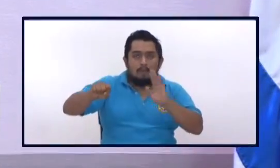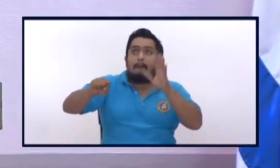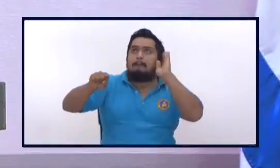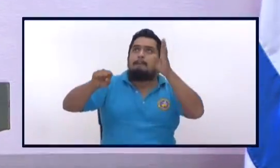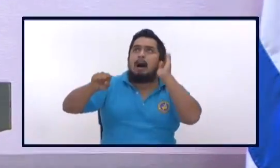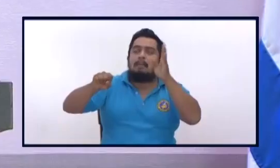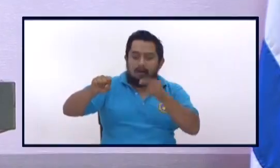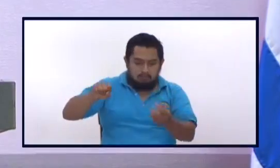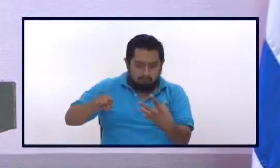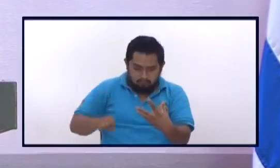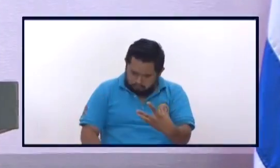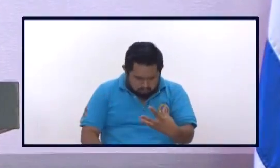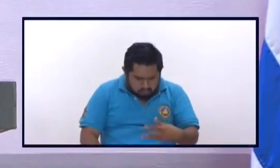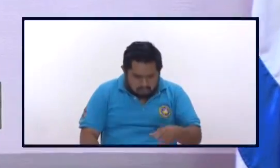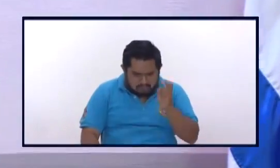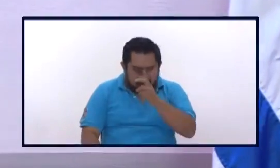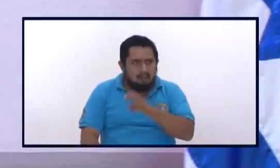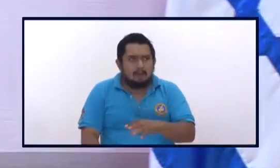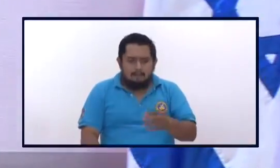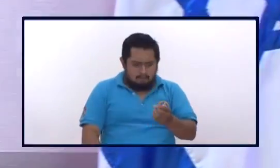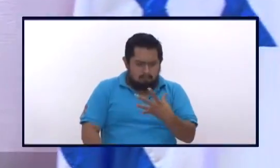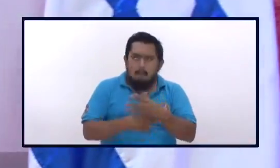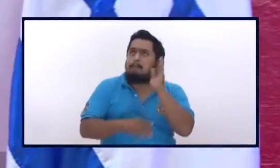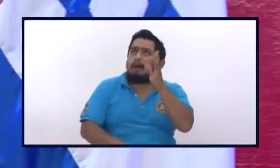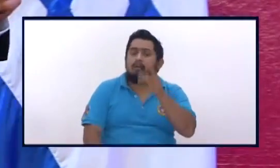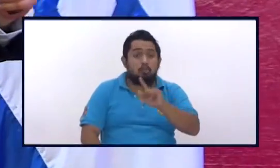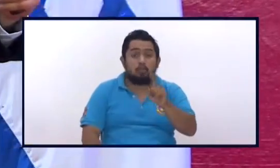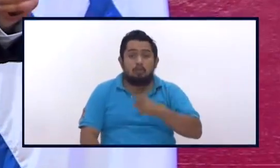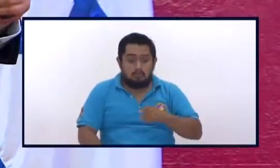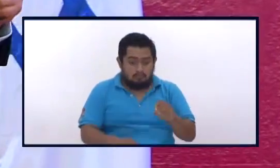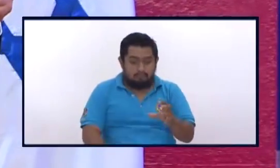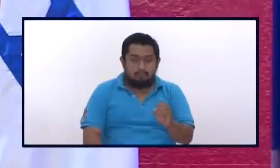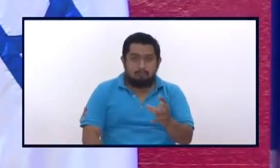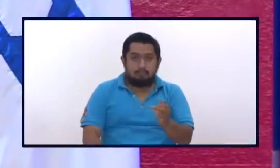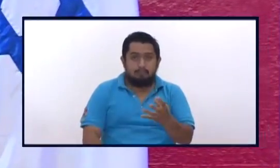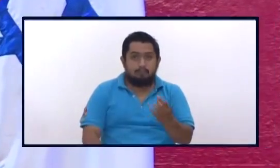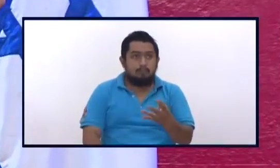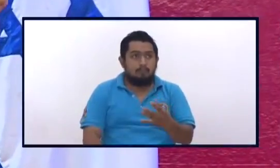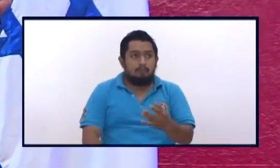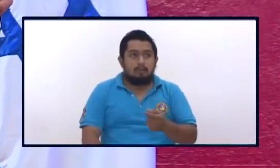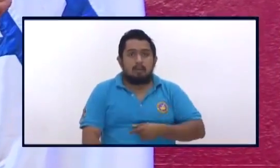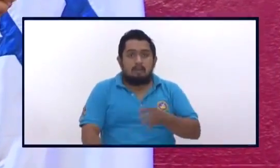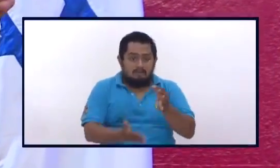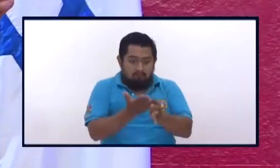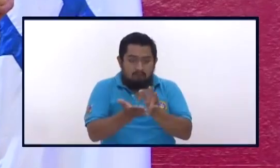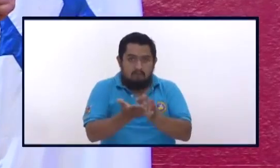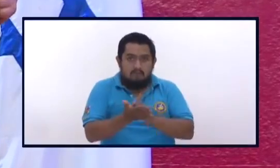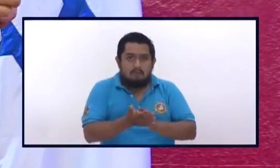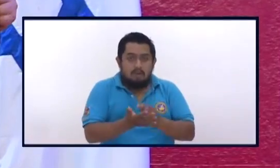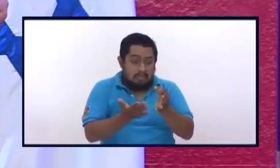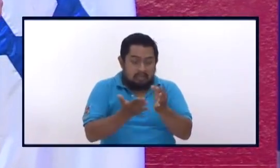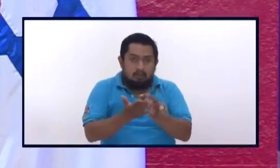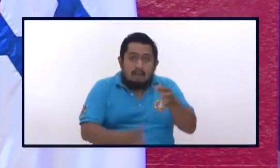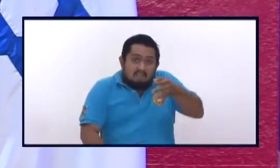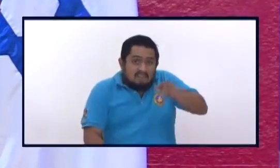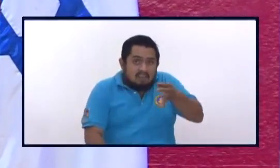pasmados idiota y de la computadora comenzó a flashear decía llave fuera del rango de